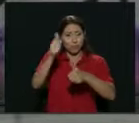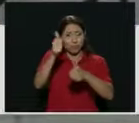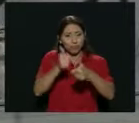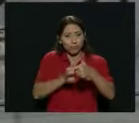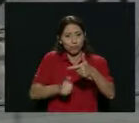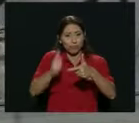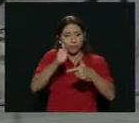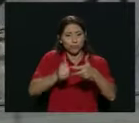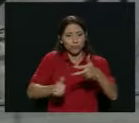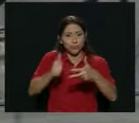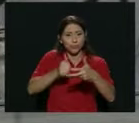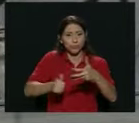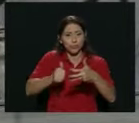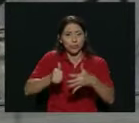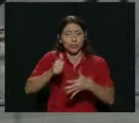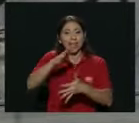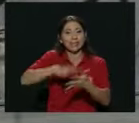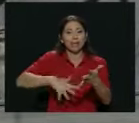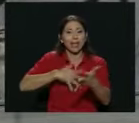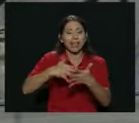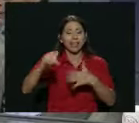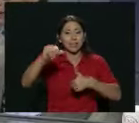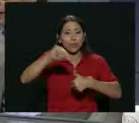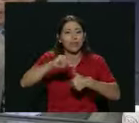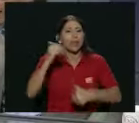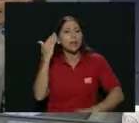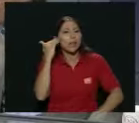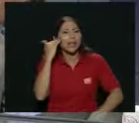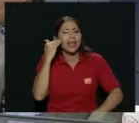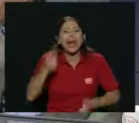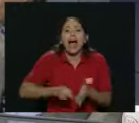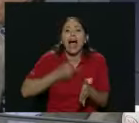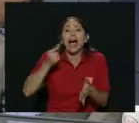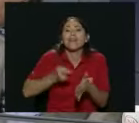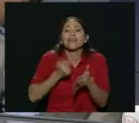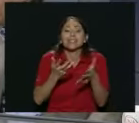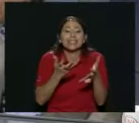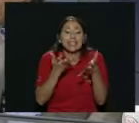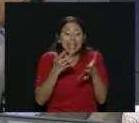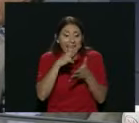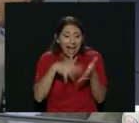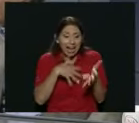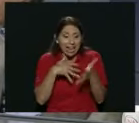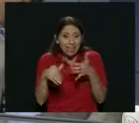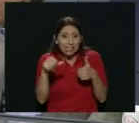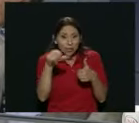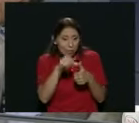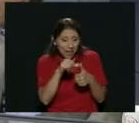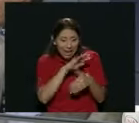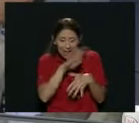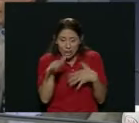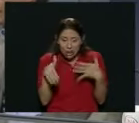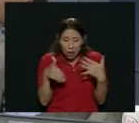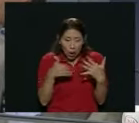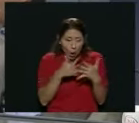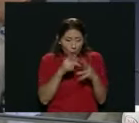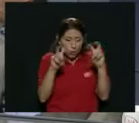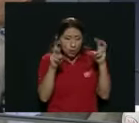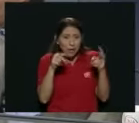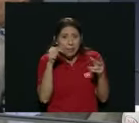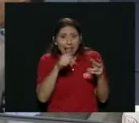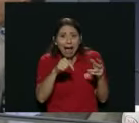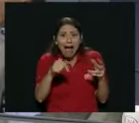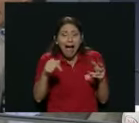centroamericana. ¿Por qué? Porque a veces se quiere abarcar todos los temas de la agenda centroamericana. No, eso